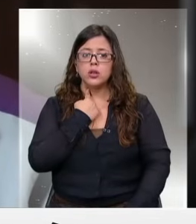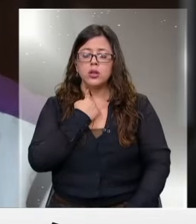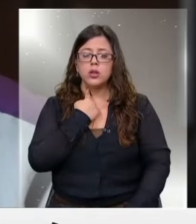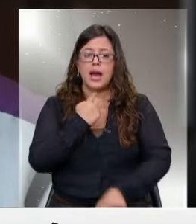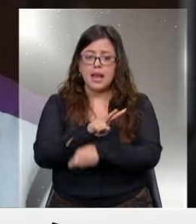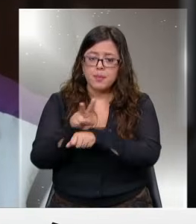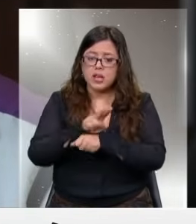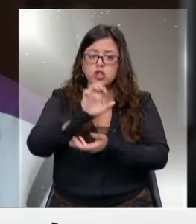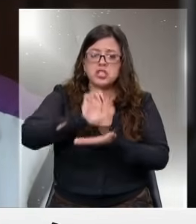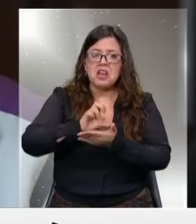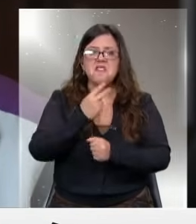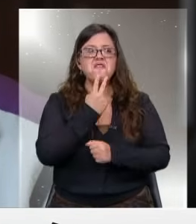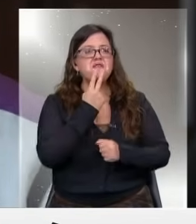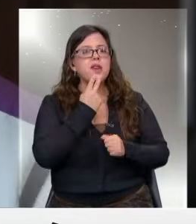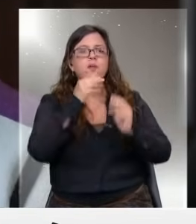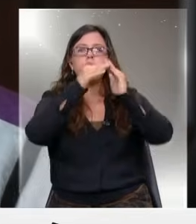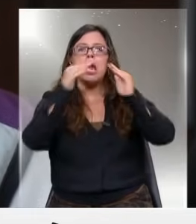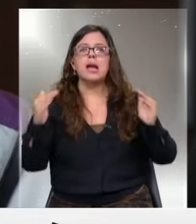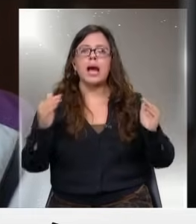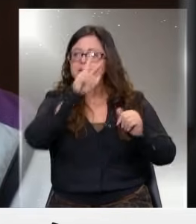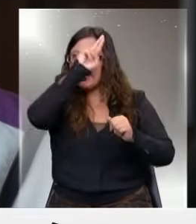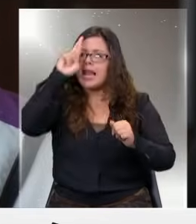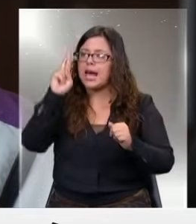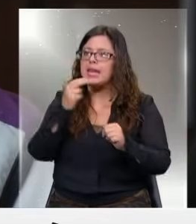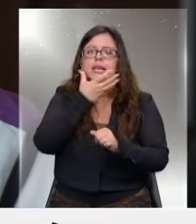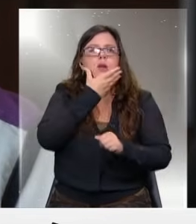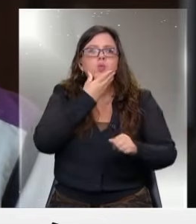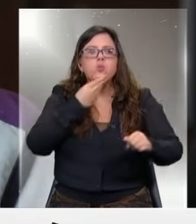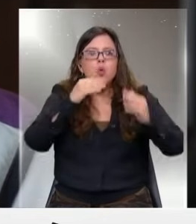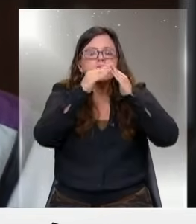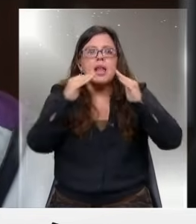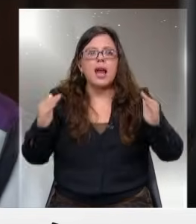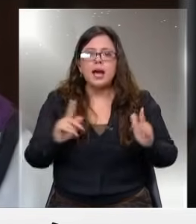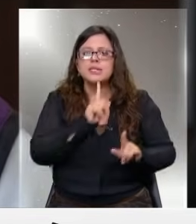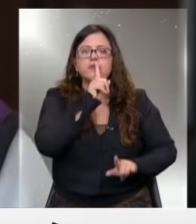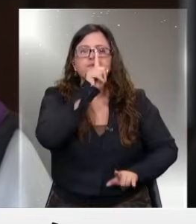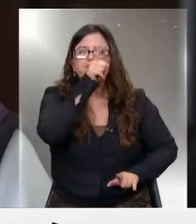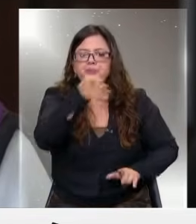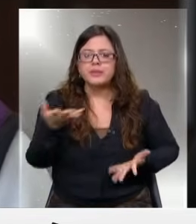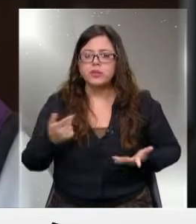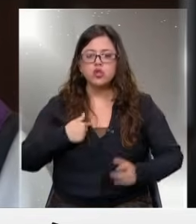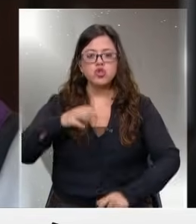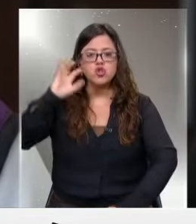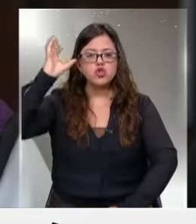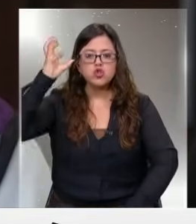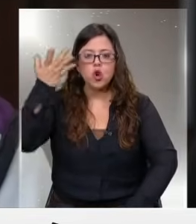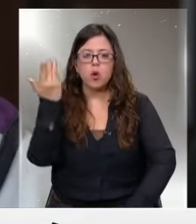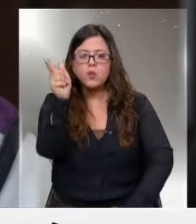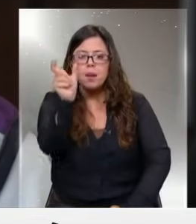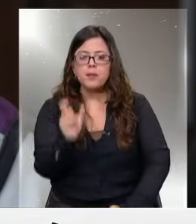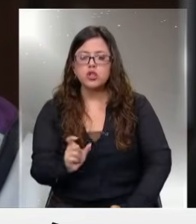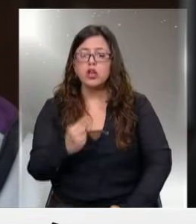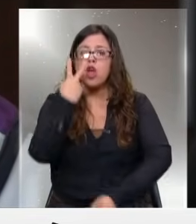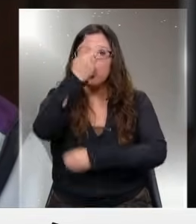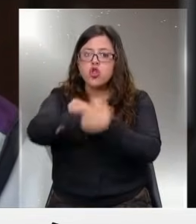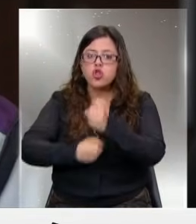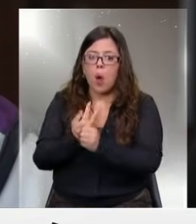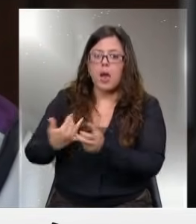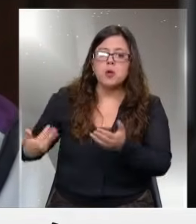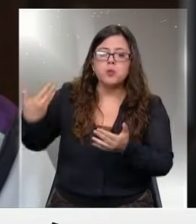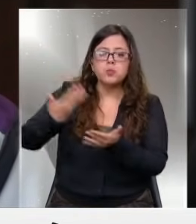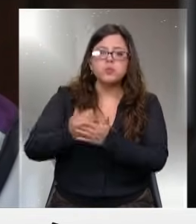viviendo en una casa en La Reina, maravillosa, que además... Yo no entiendo cómo una persona después de 2 años que no